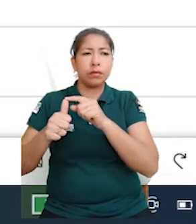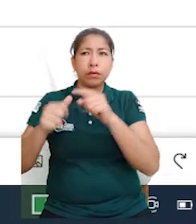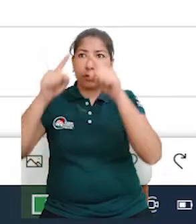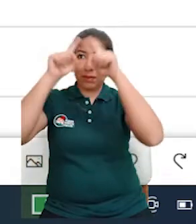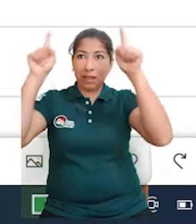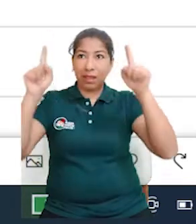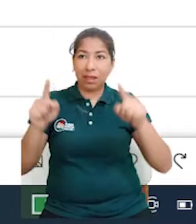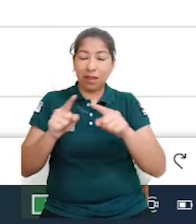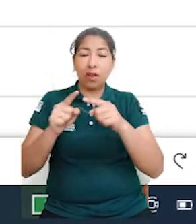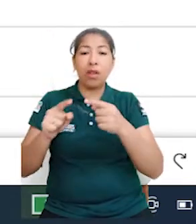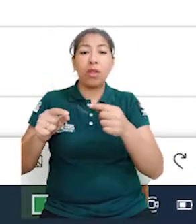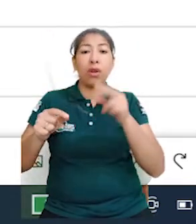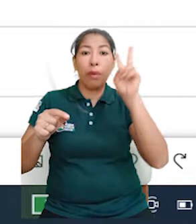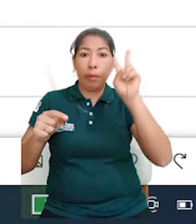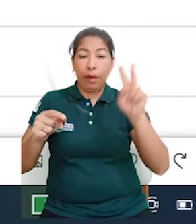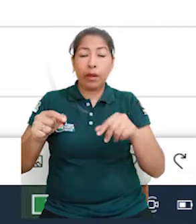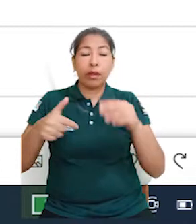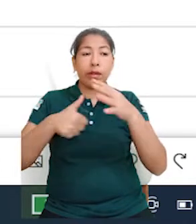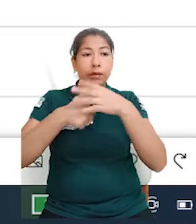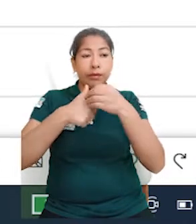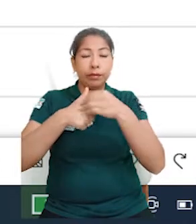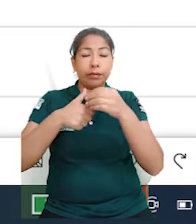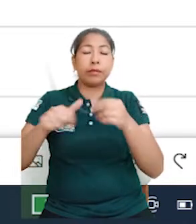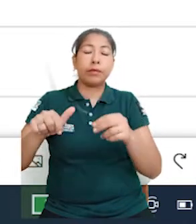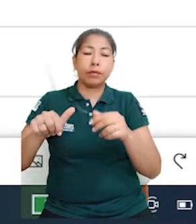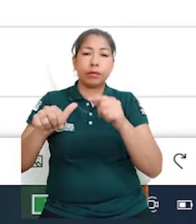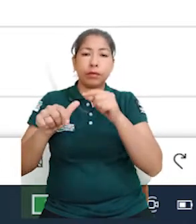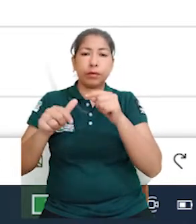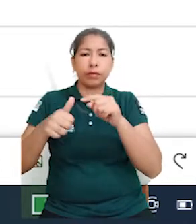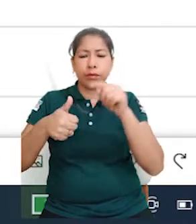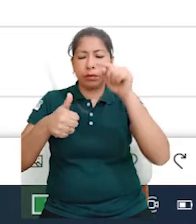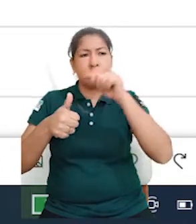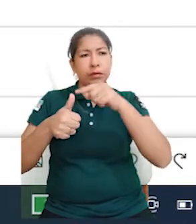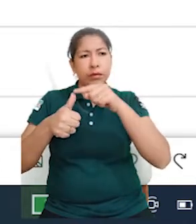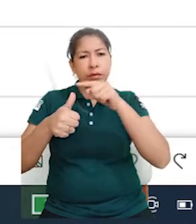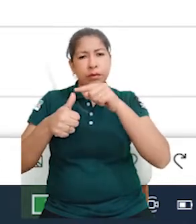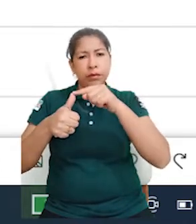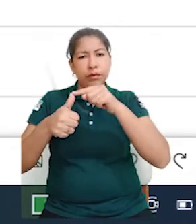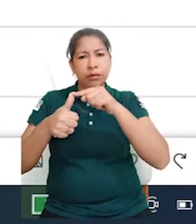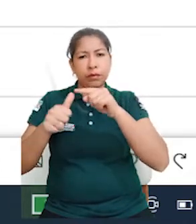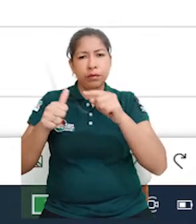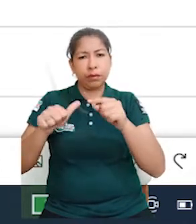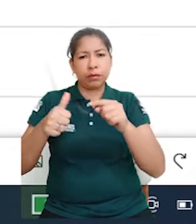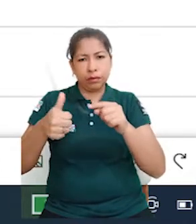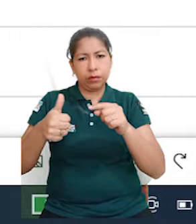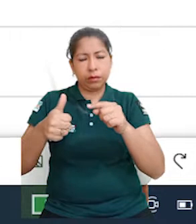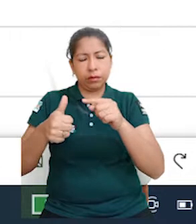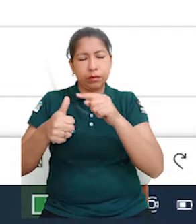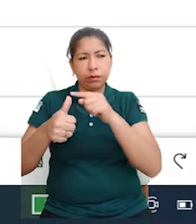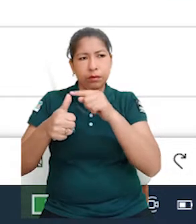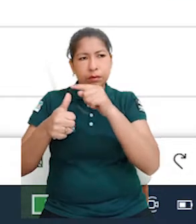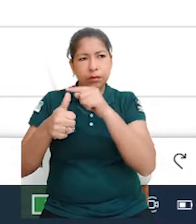nuestro exponente es 1. En base a ello entonces tenemos que la base elevada